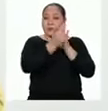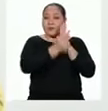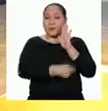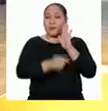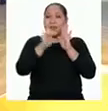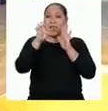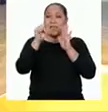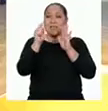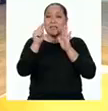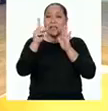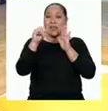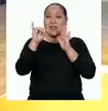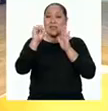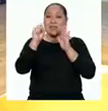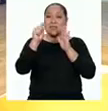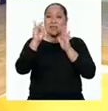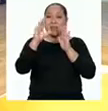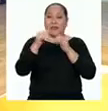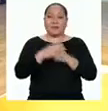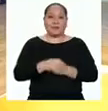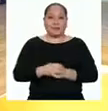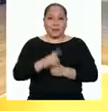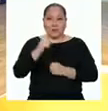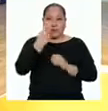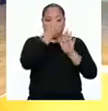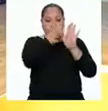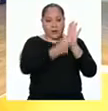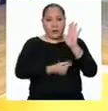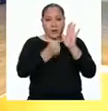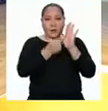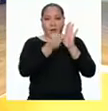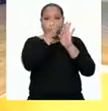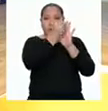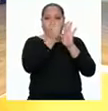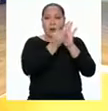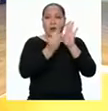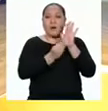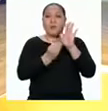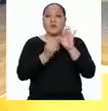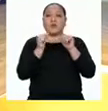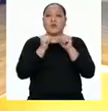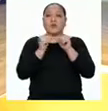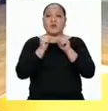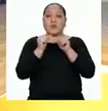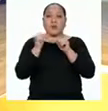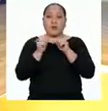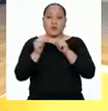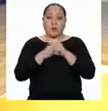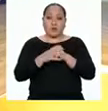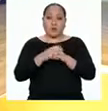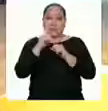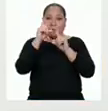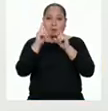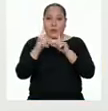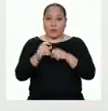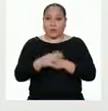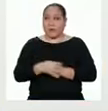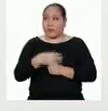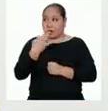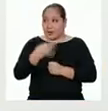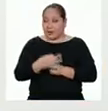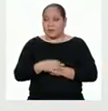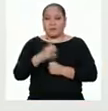siguiente programa. En la primera columna colocamos los valores de la variable de cada pregunta, ¿cierto?